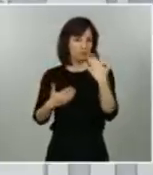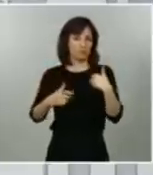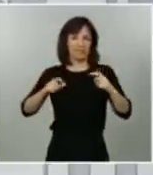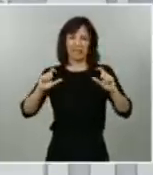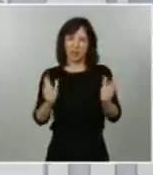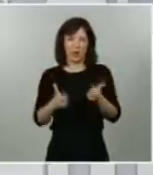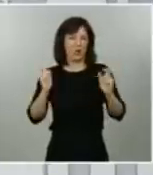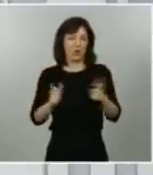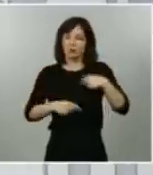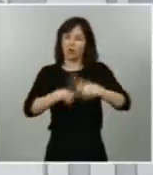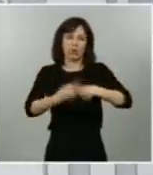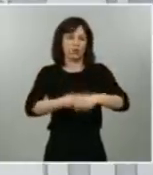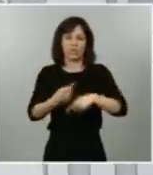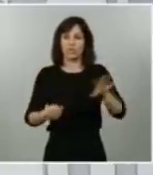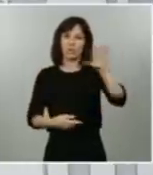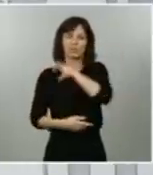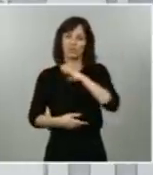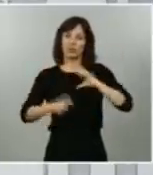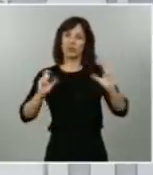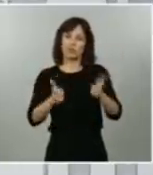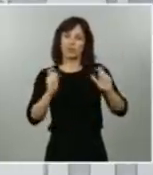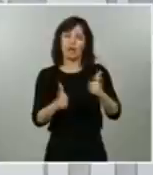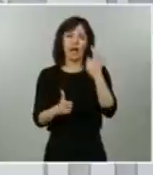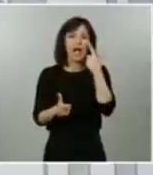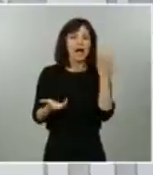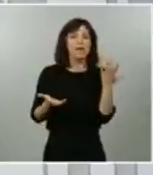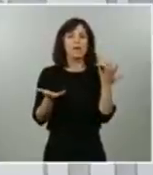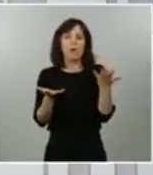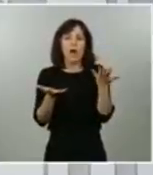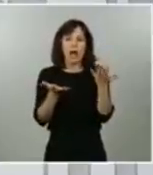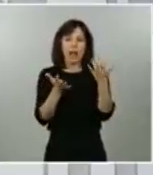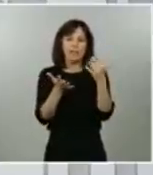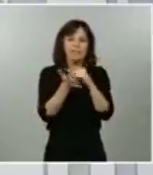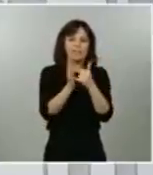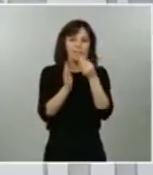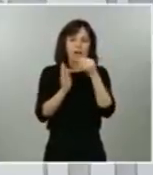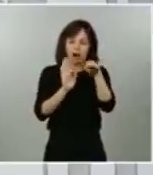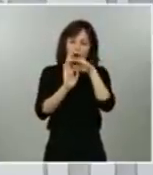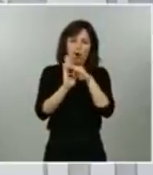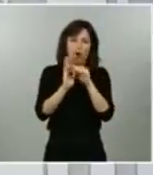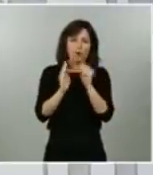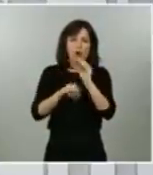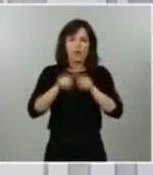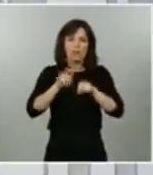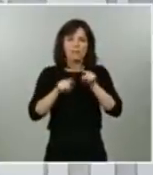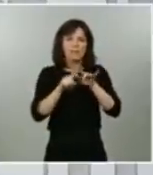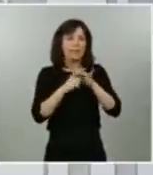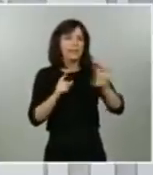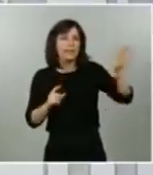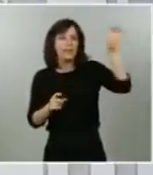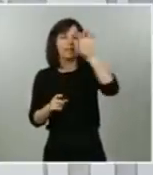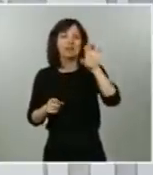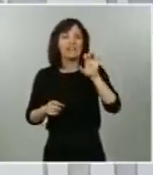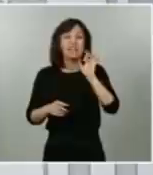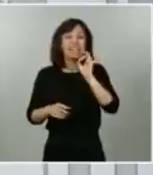diario para intentar determinar cuáles son los parámetros que mejor se adecuan a cada territorio son los funcionarios habituales